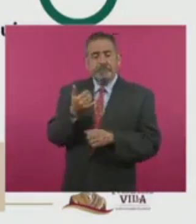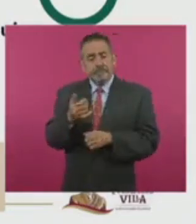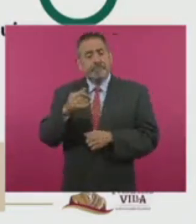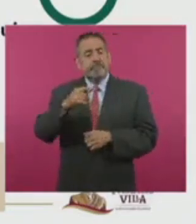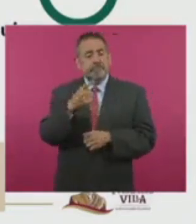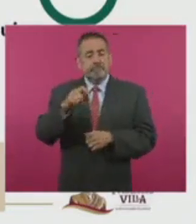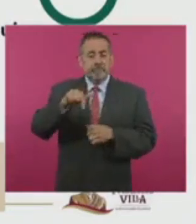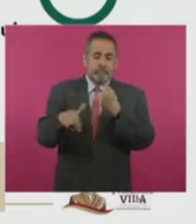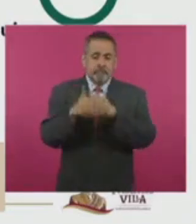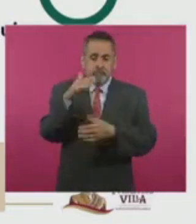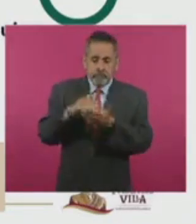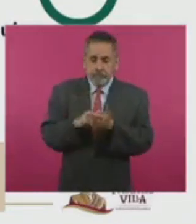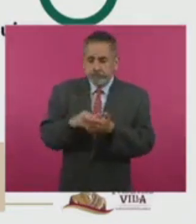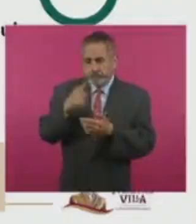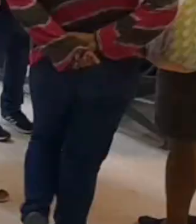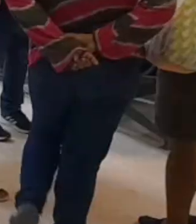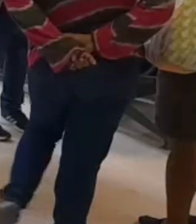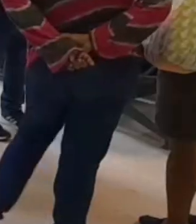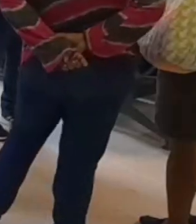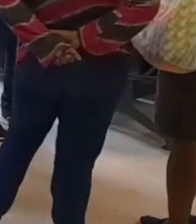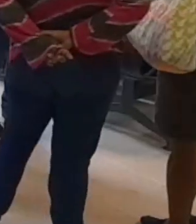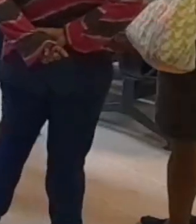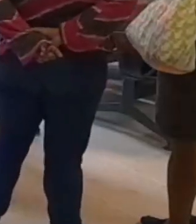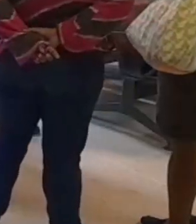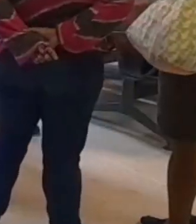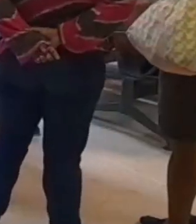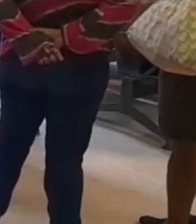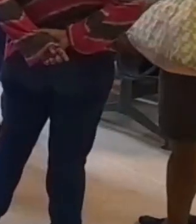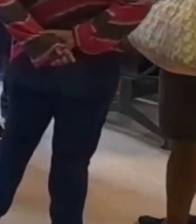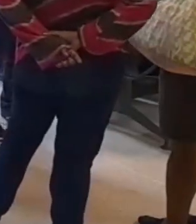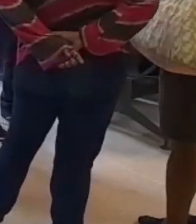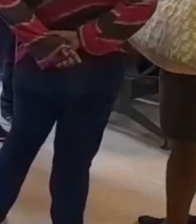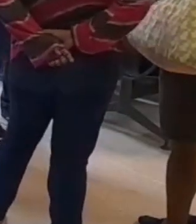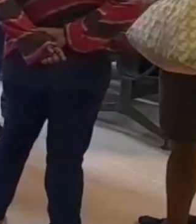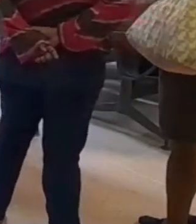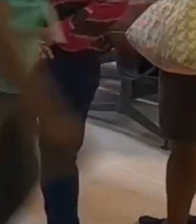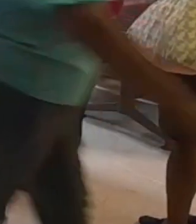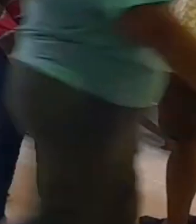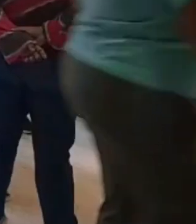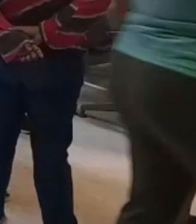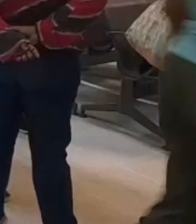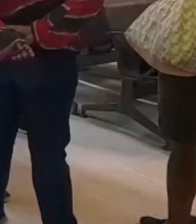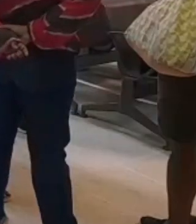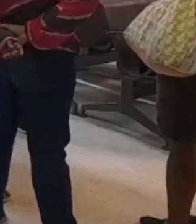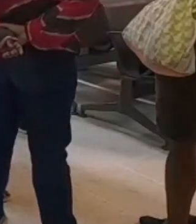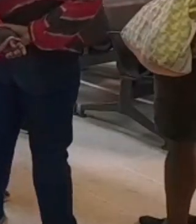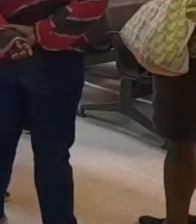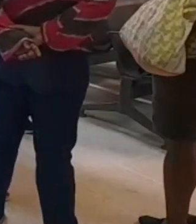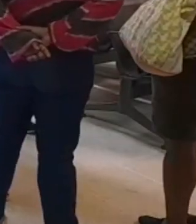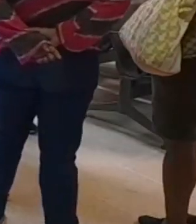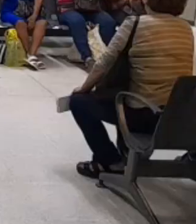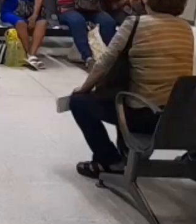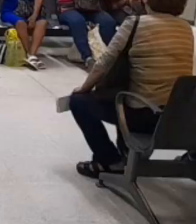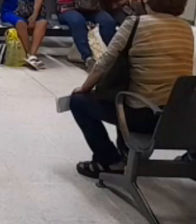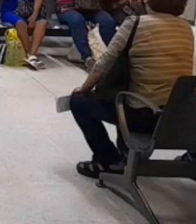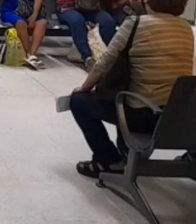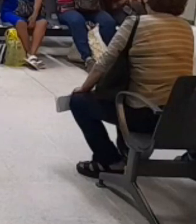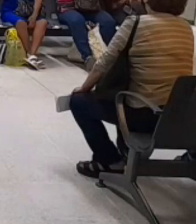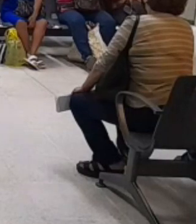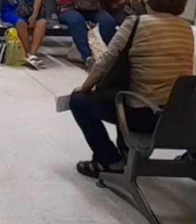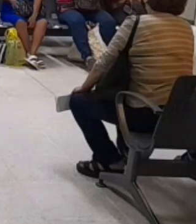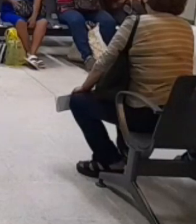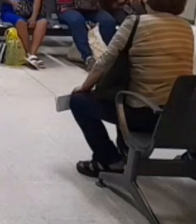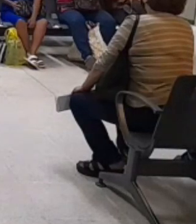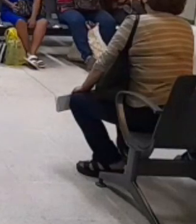consultas de Medicina familiar añadió que el IMSS bienestar está presente en 22 estados que han firmado para